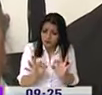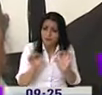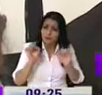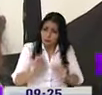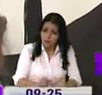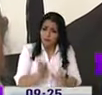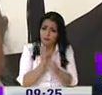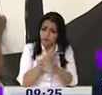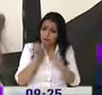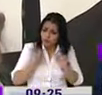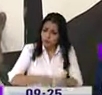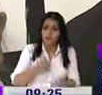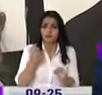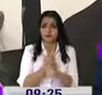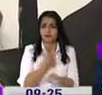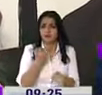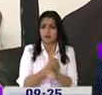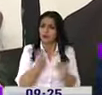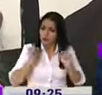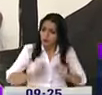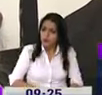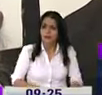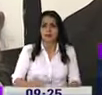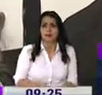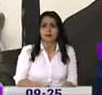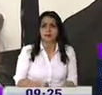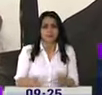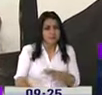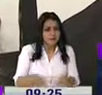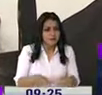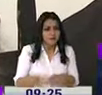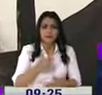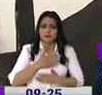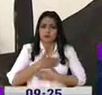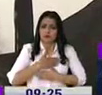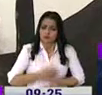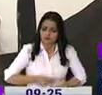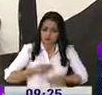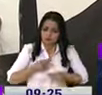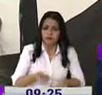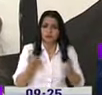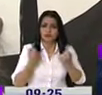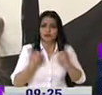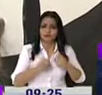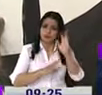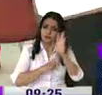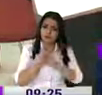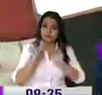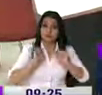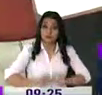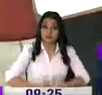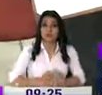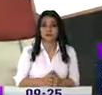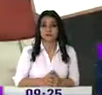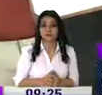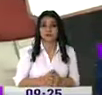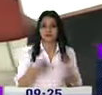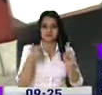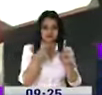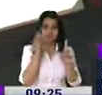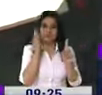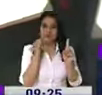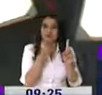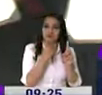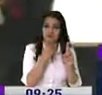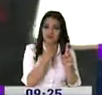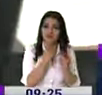todavía producimos, que damos todo lo nuestro para salir adelante. Raquel, por ejemplo,